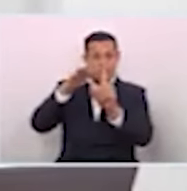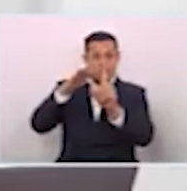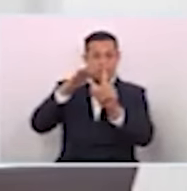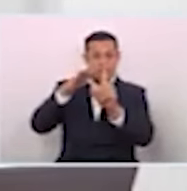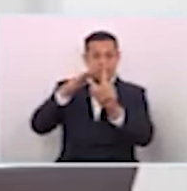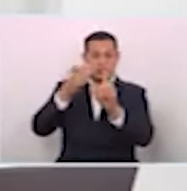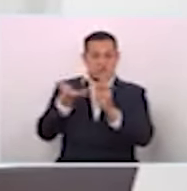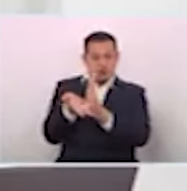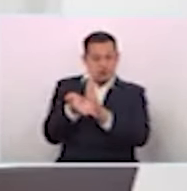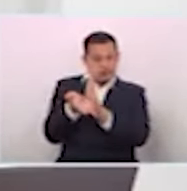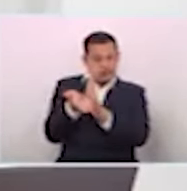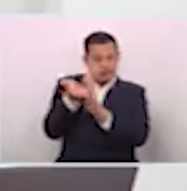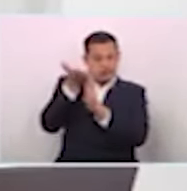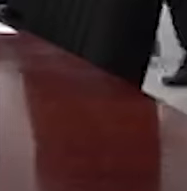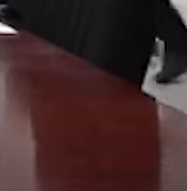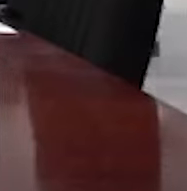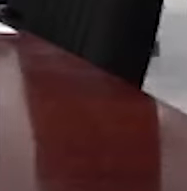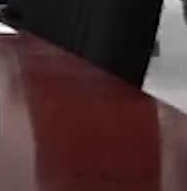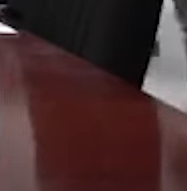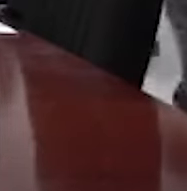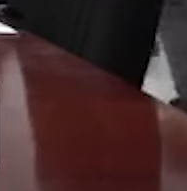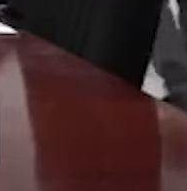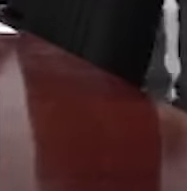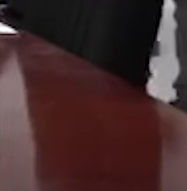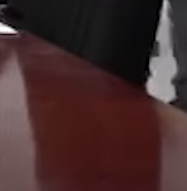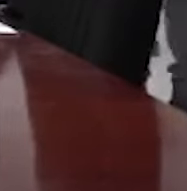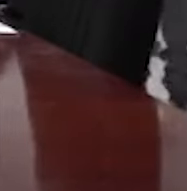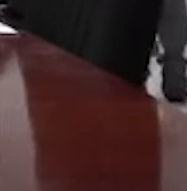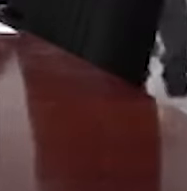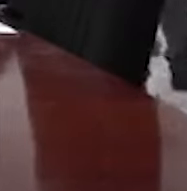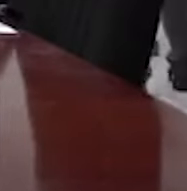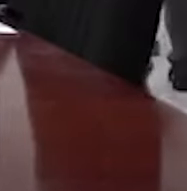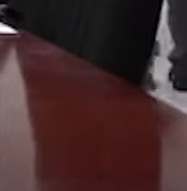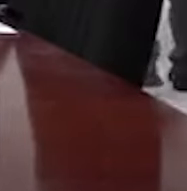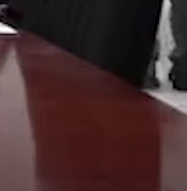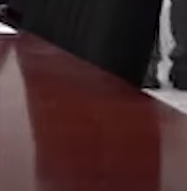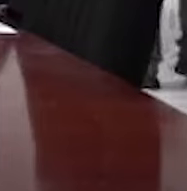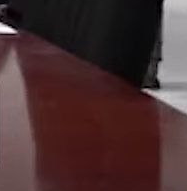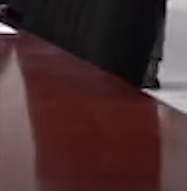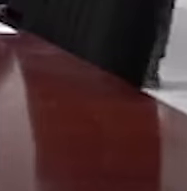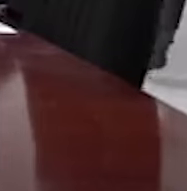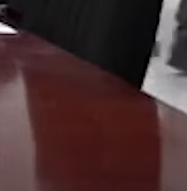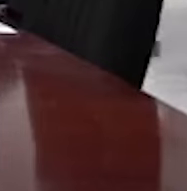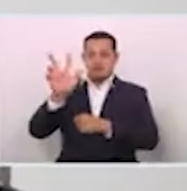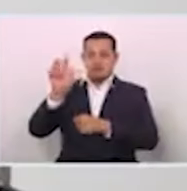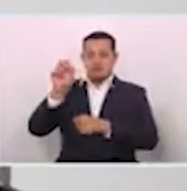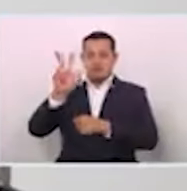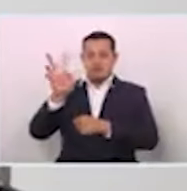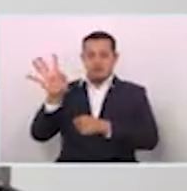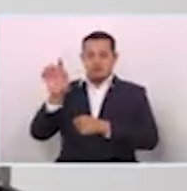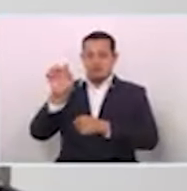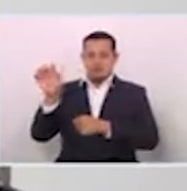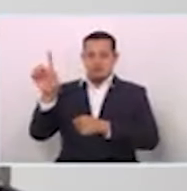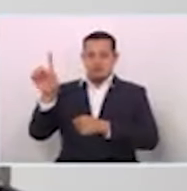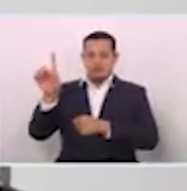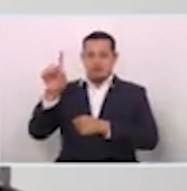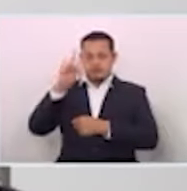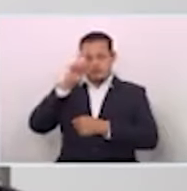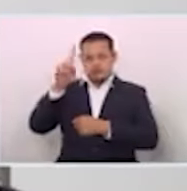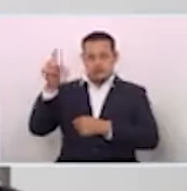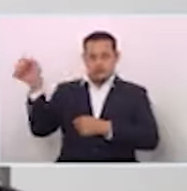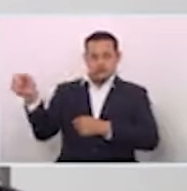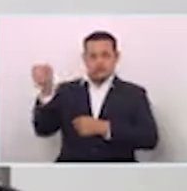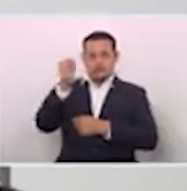indicador de crecimiento de un país este mismo lunes se aprobó de for unánime el dictamen en la comisión de Hacienda y especial del